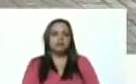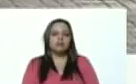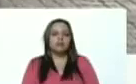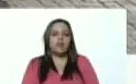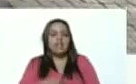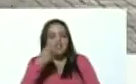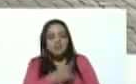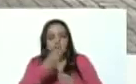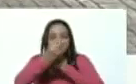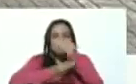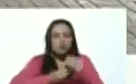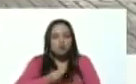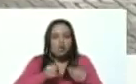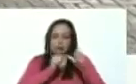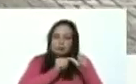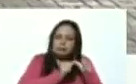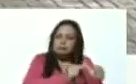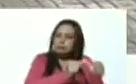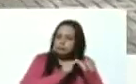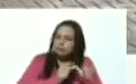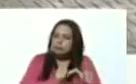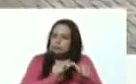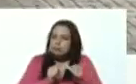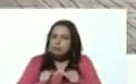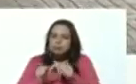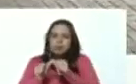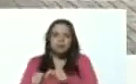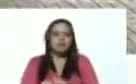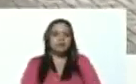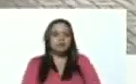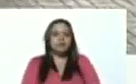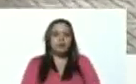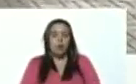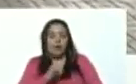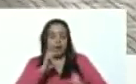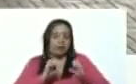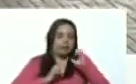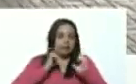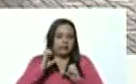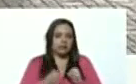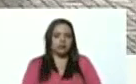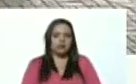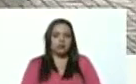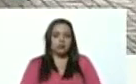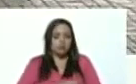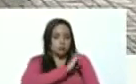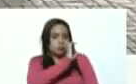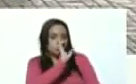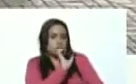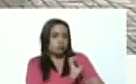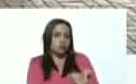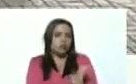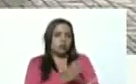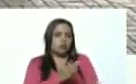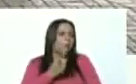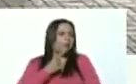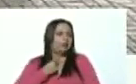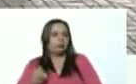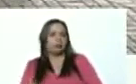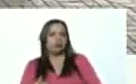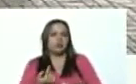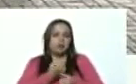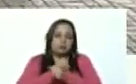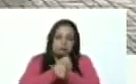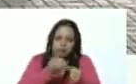insistir con, bueno, con energía, con pasión, con